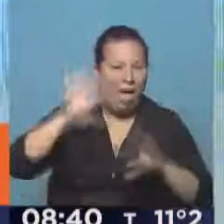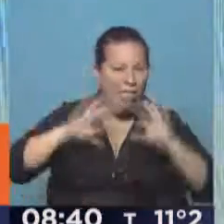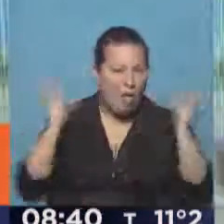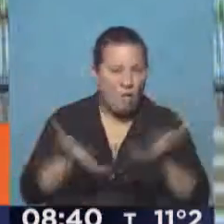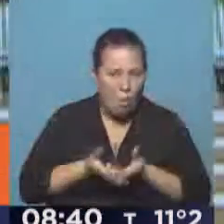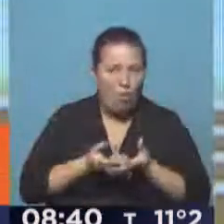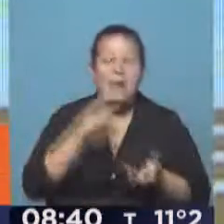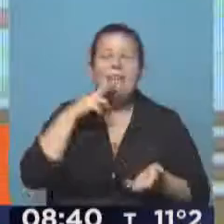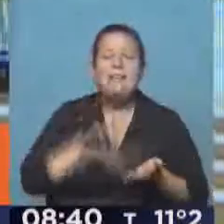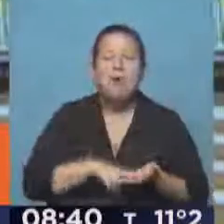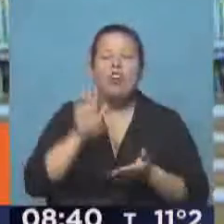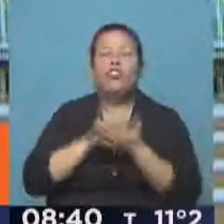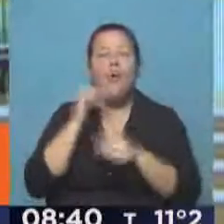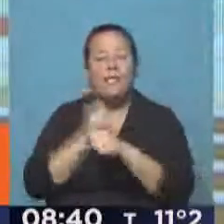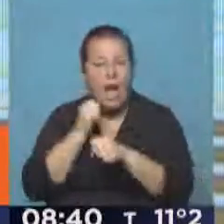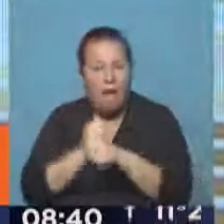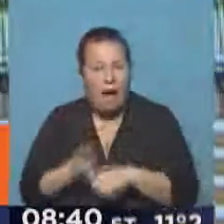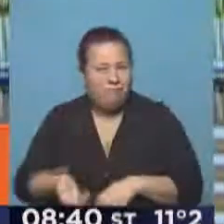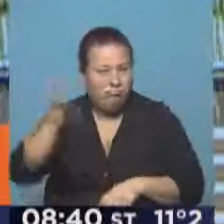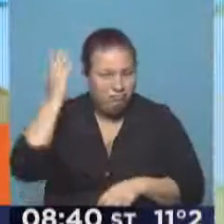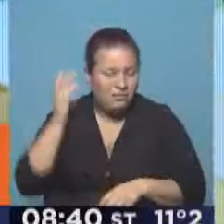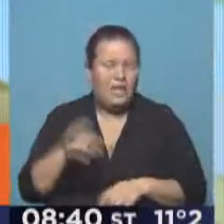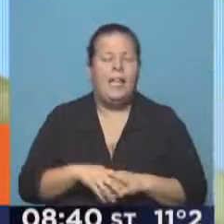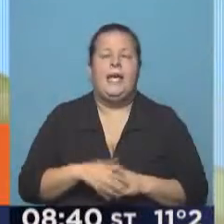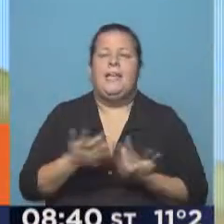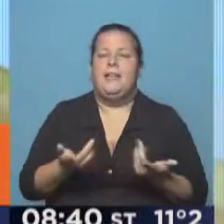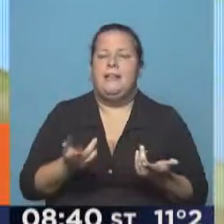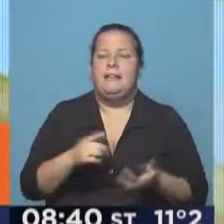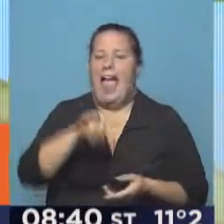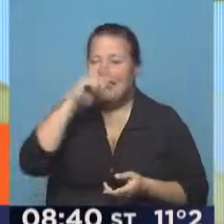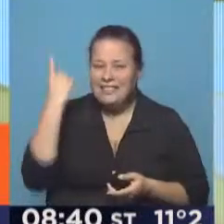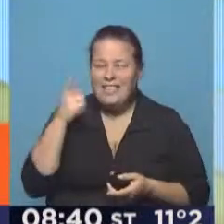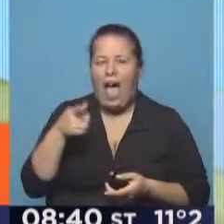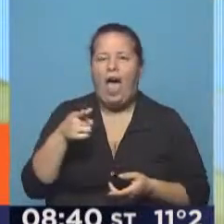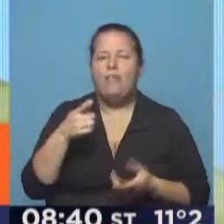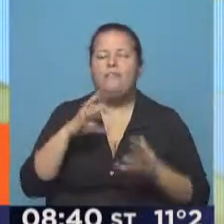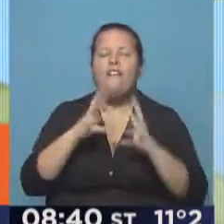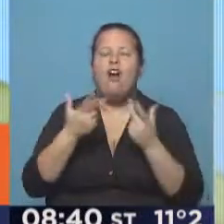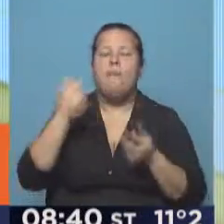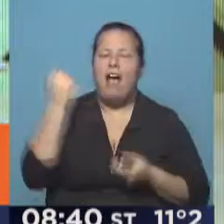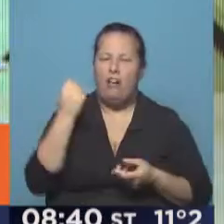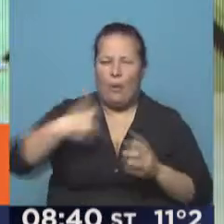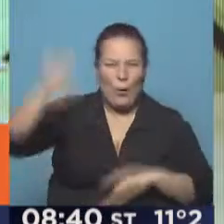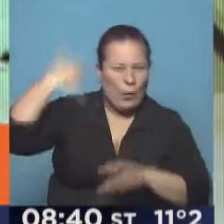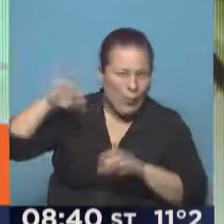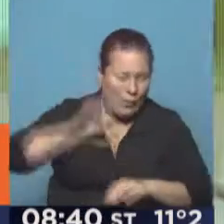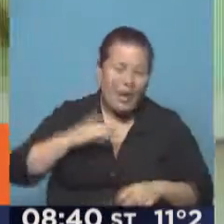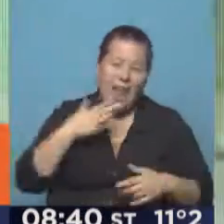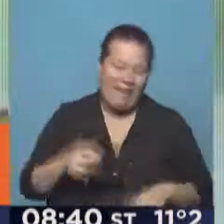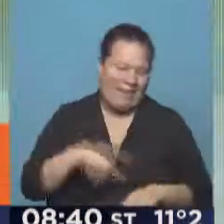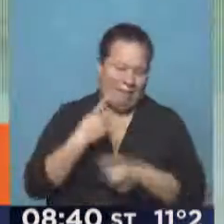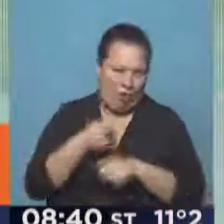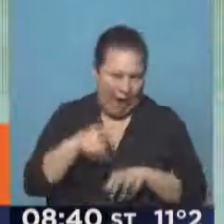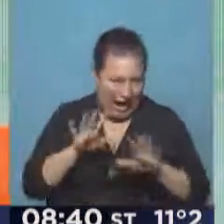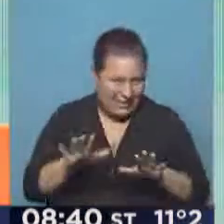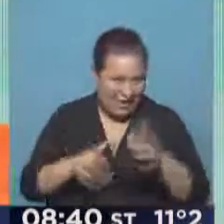mundo, con los impuestos sobre el trabajo más altos, con un con un sistema financiero retrógrado, la verdad que es